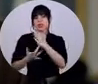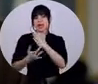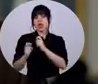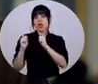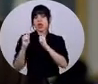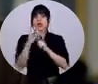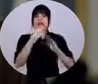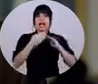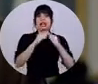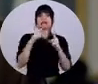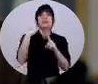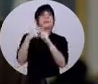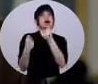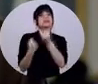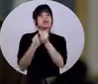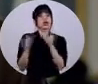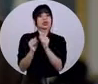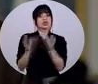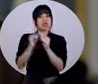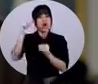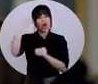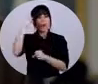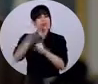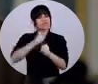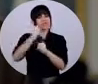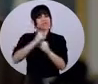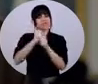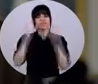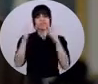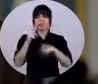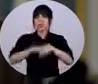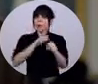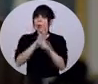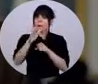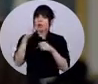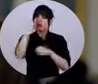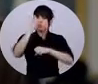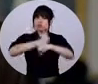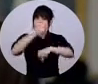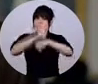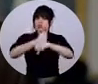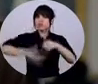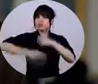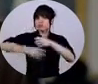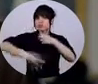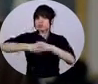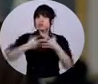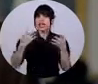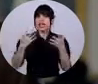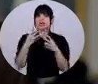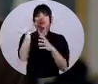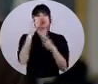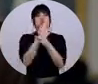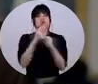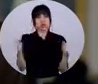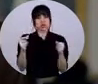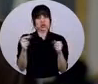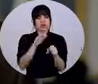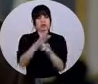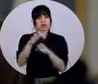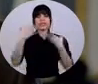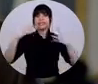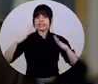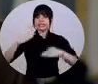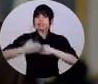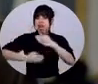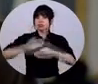de soluciones al mismo. Hemos hecho todo lo humanamente posible. Desde el 8 de mayo, las autoridades y equipos